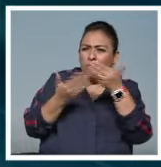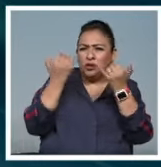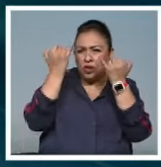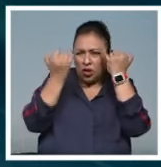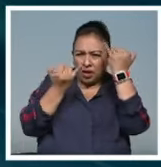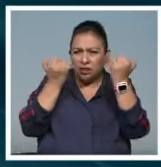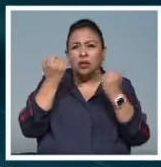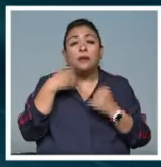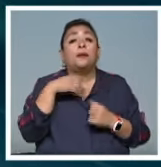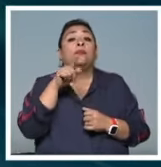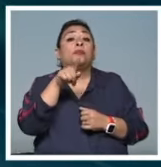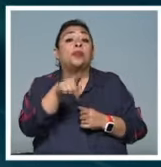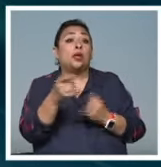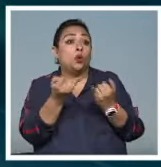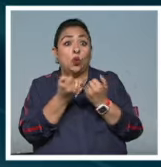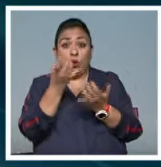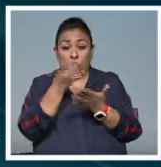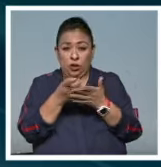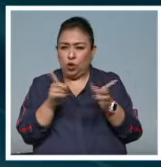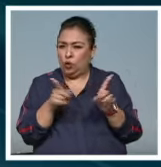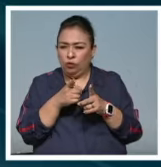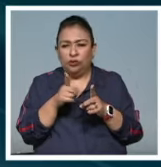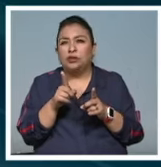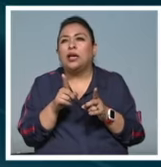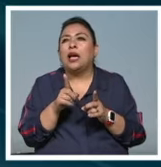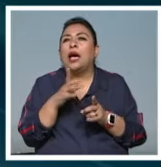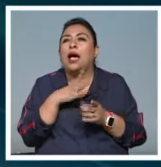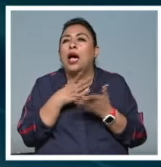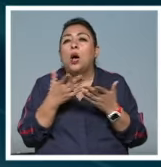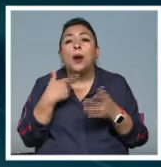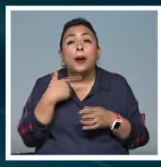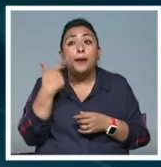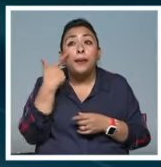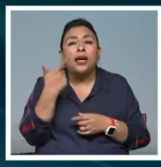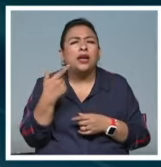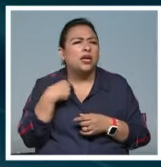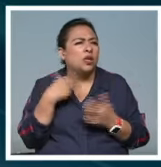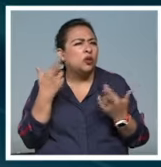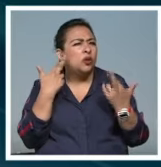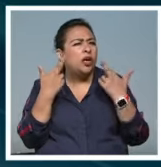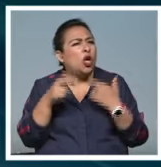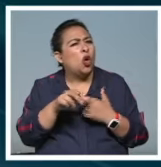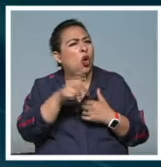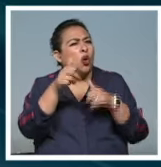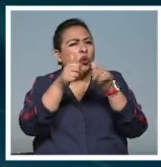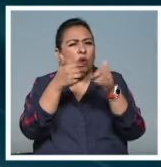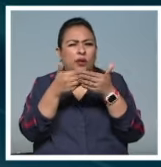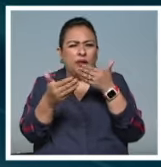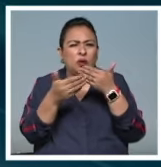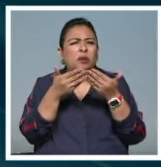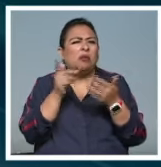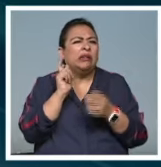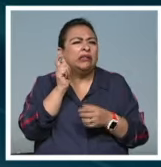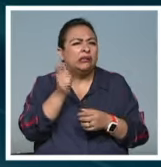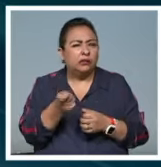creativo. Herramientas. Y no solo la música, vamos a tomar un instante ahora para descubrir a qué suena el otro arte contemporáneo.